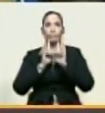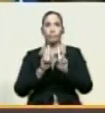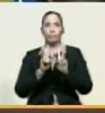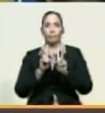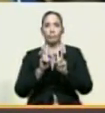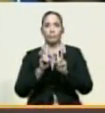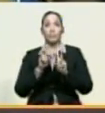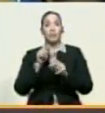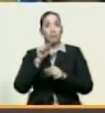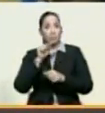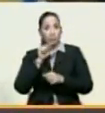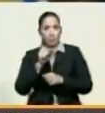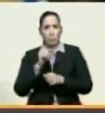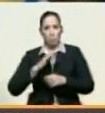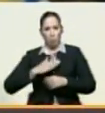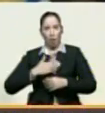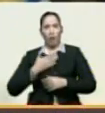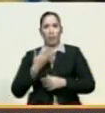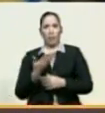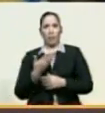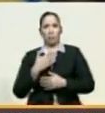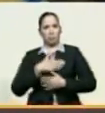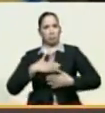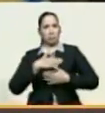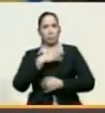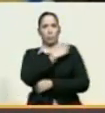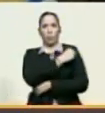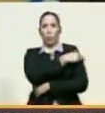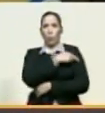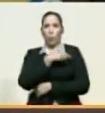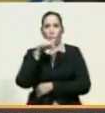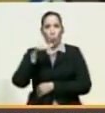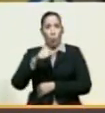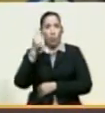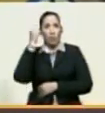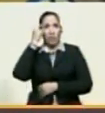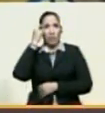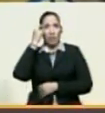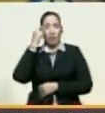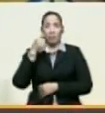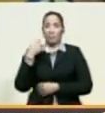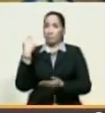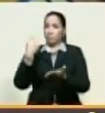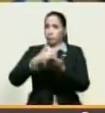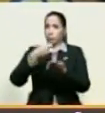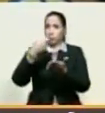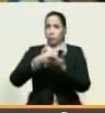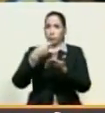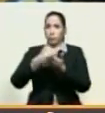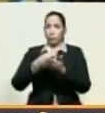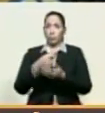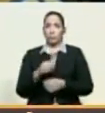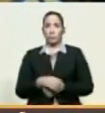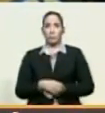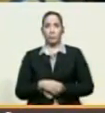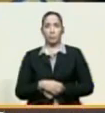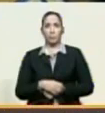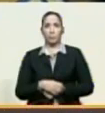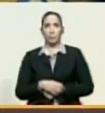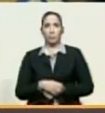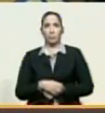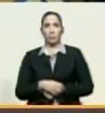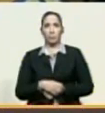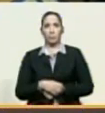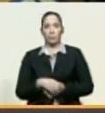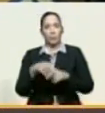funcionando ese hospital, hoy día las inversiones tienen que ser multimillonarias para poderlo reabrir. En